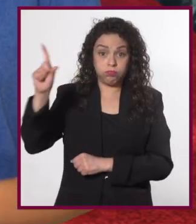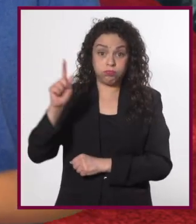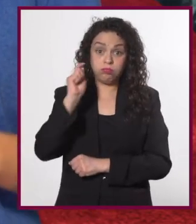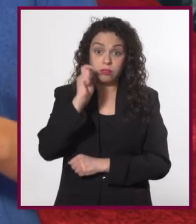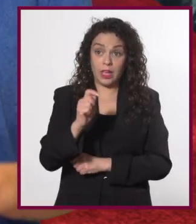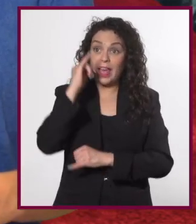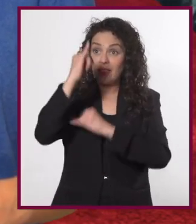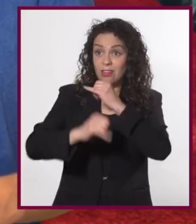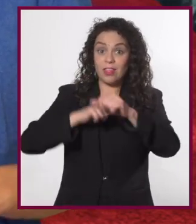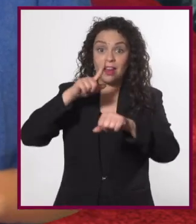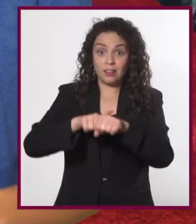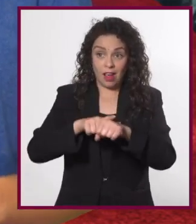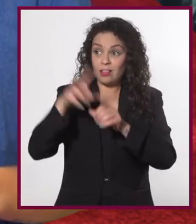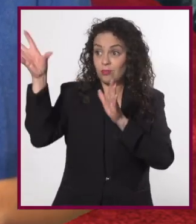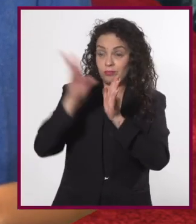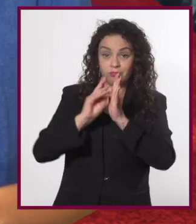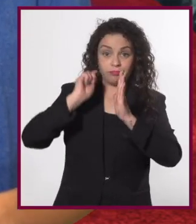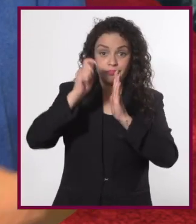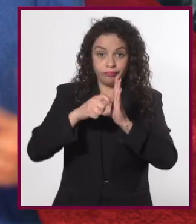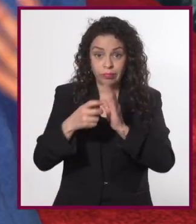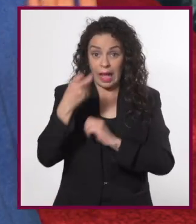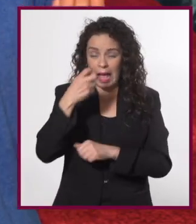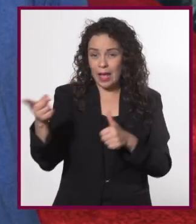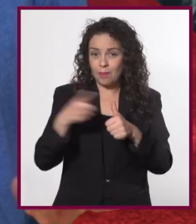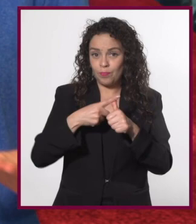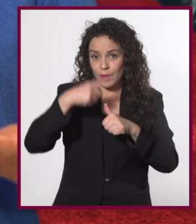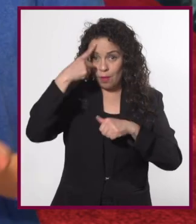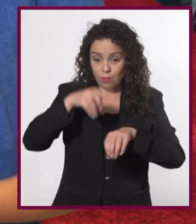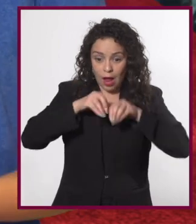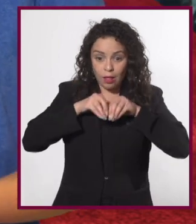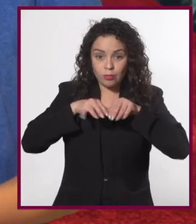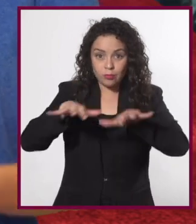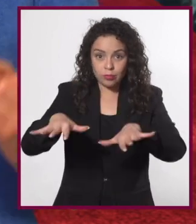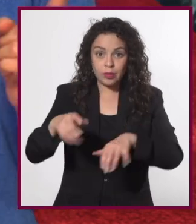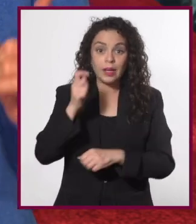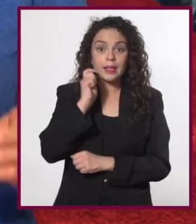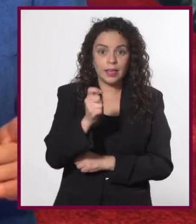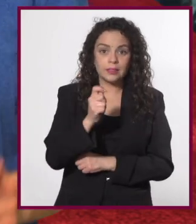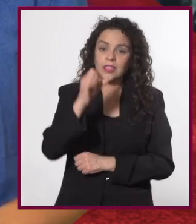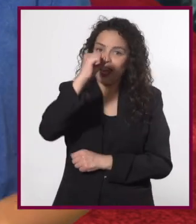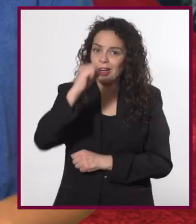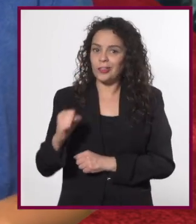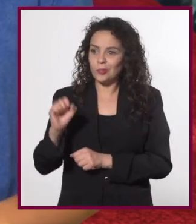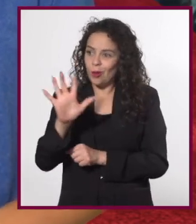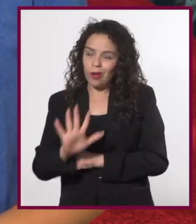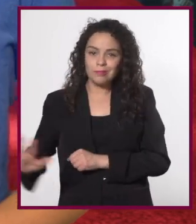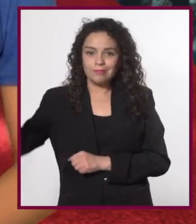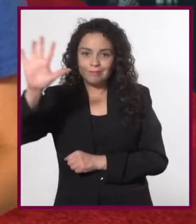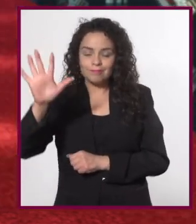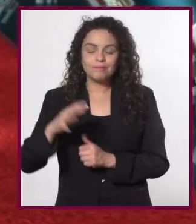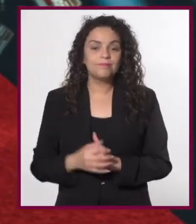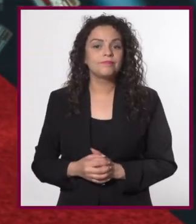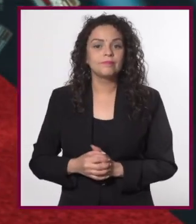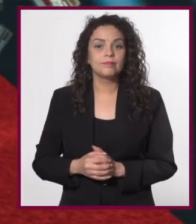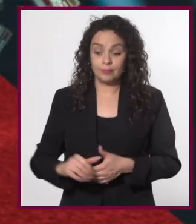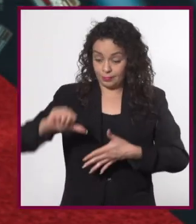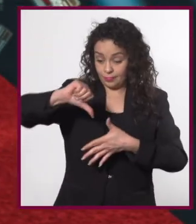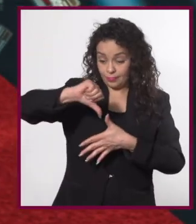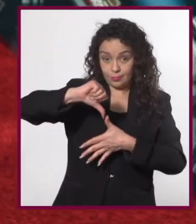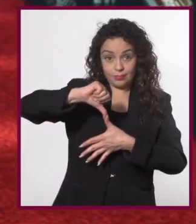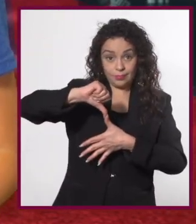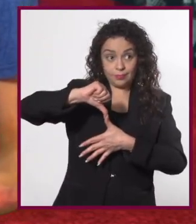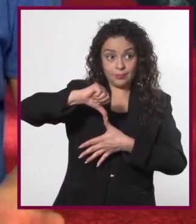y por ser una de las principales ventanas para las producciones documentales del hemisferio sur. En América